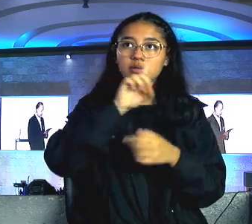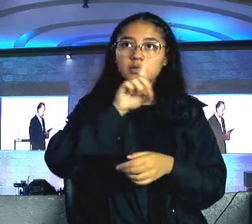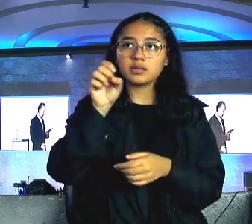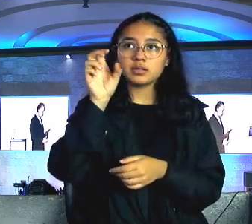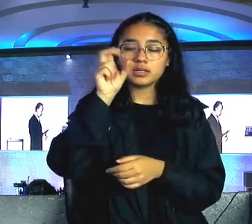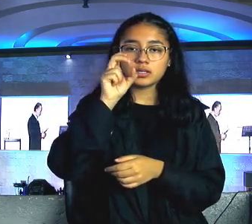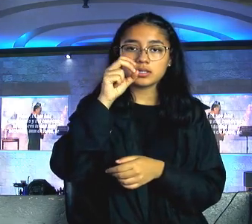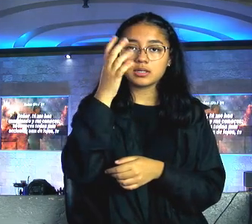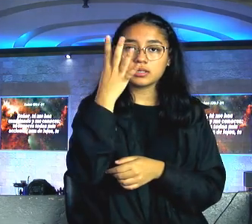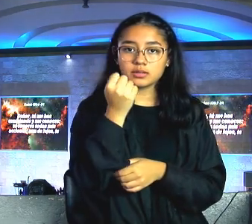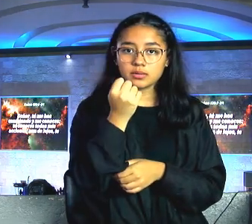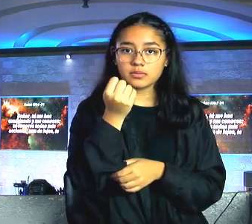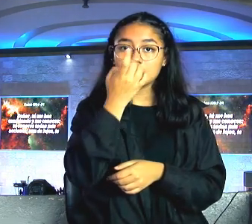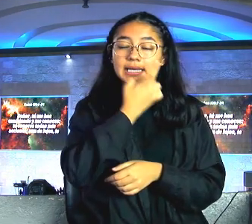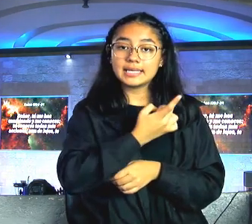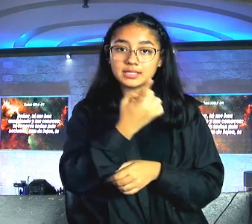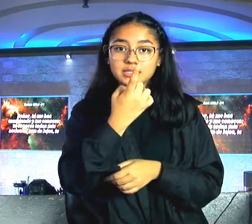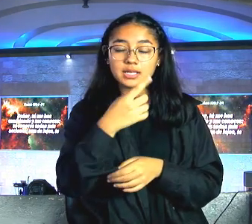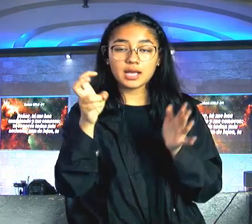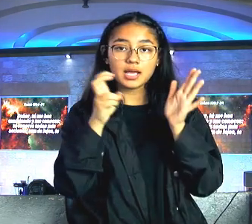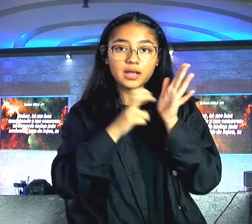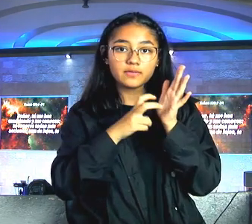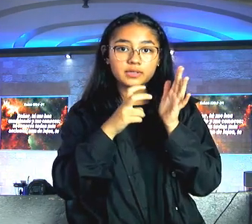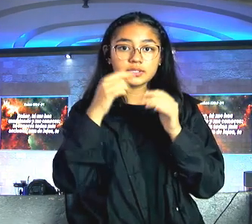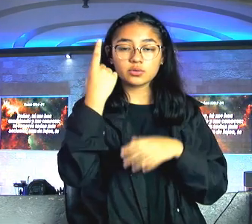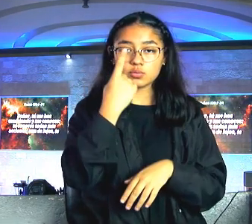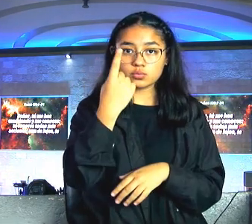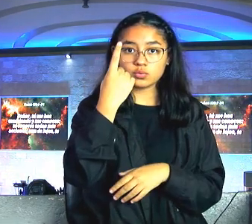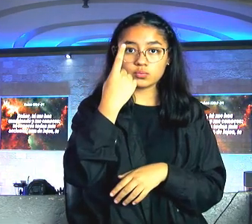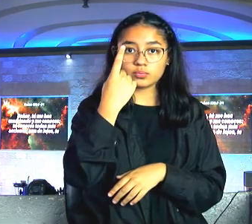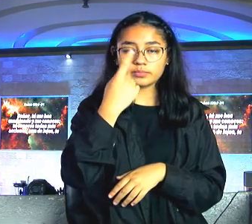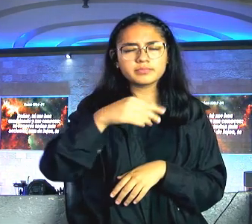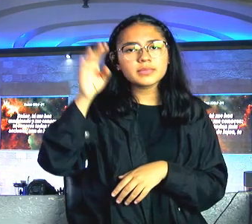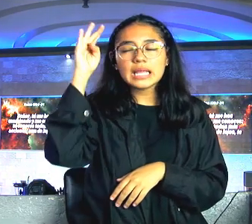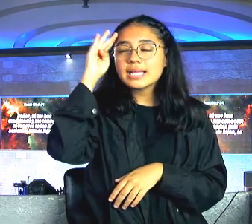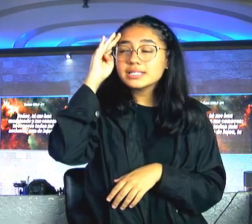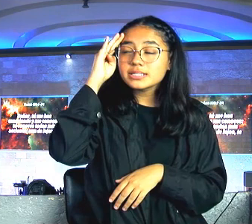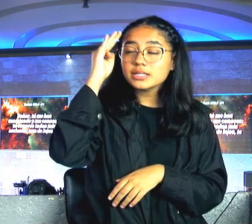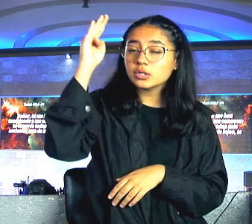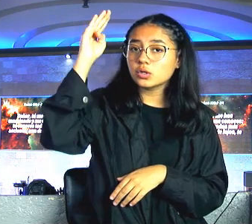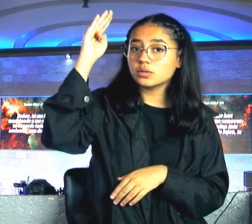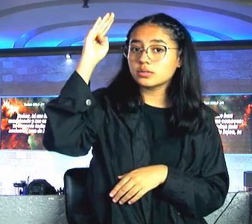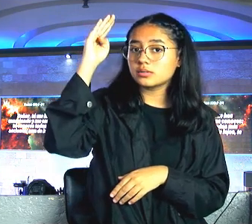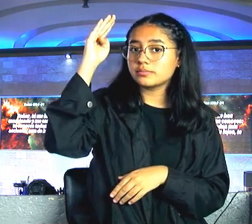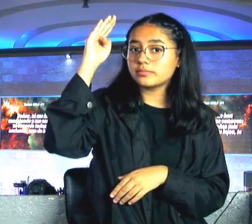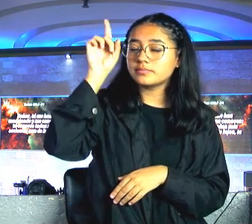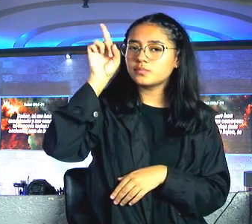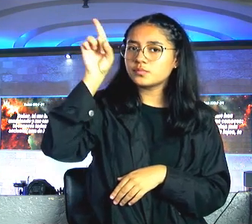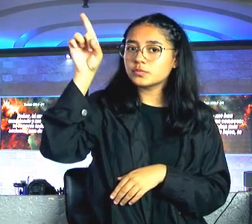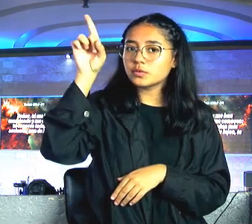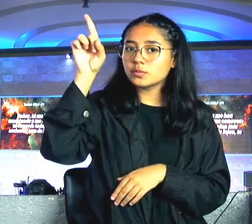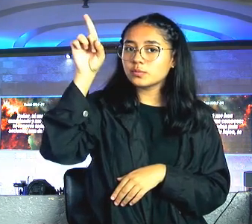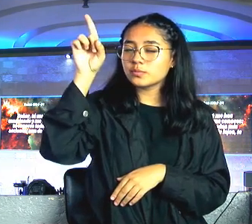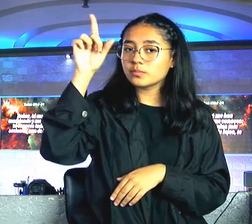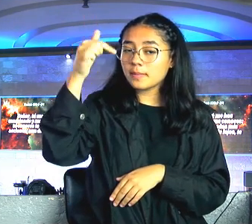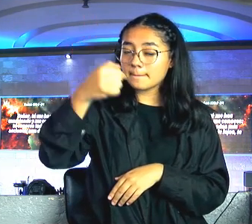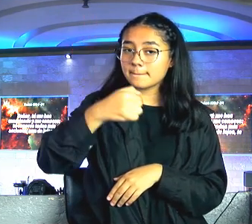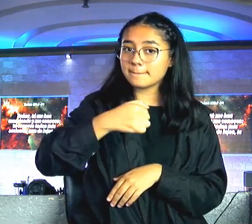dice el versículo 1. Señor, tú me has que,